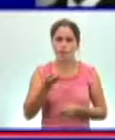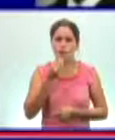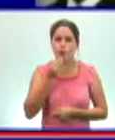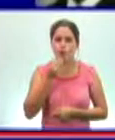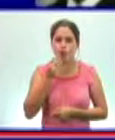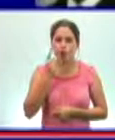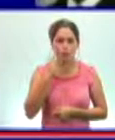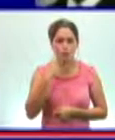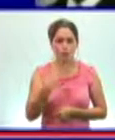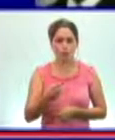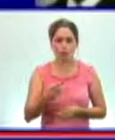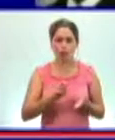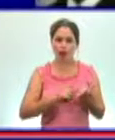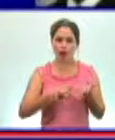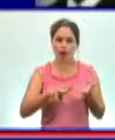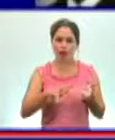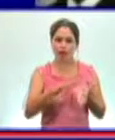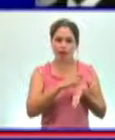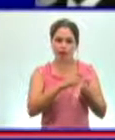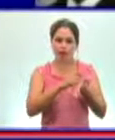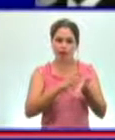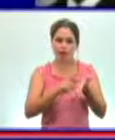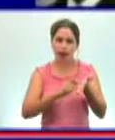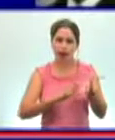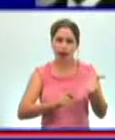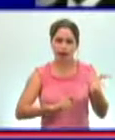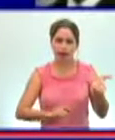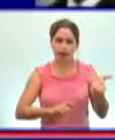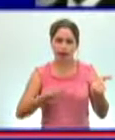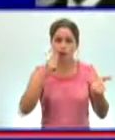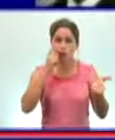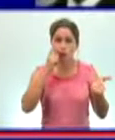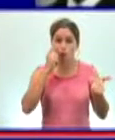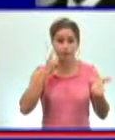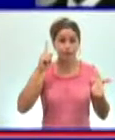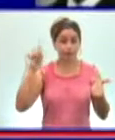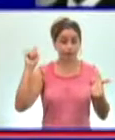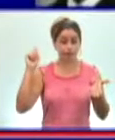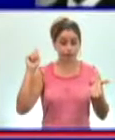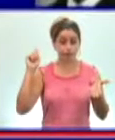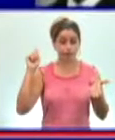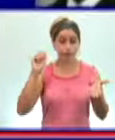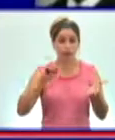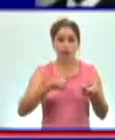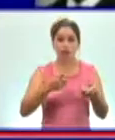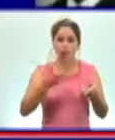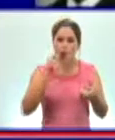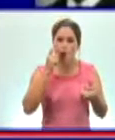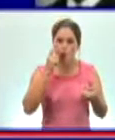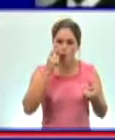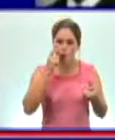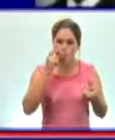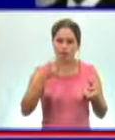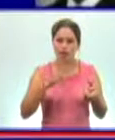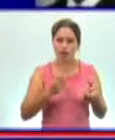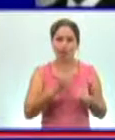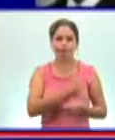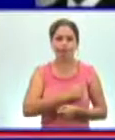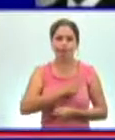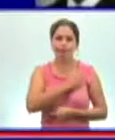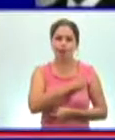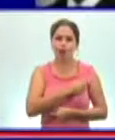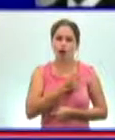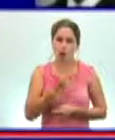escribe Carlos Marx al propio Pablo Lafargue. Pablo Lafargue se enamoró y contrajo matrimonio con la hija de Carlos Marx,